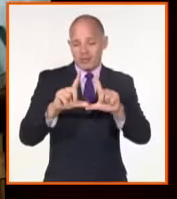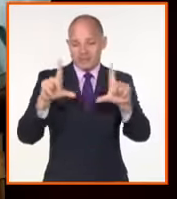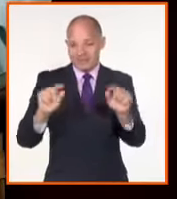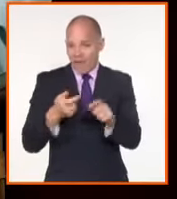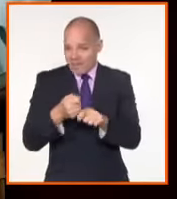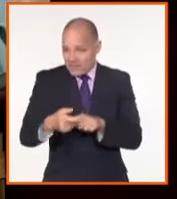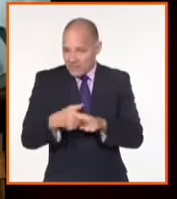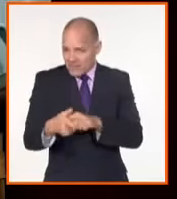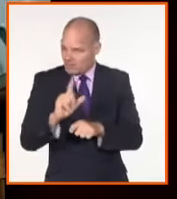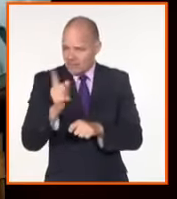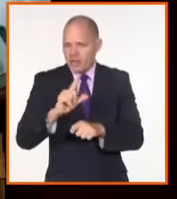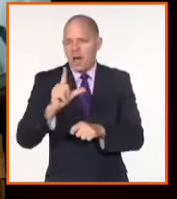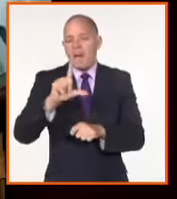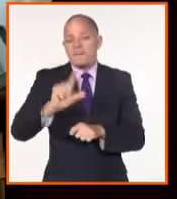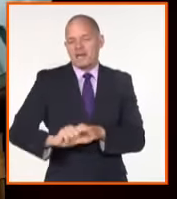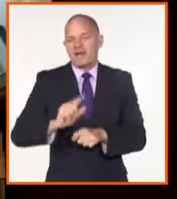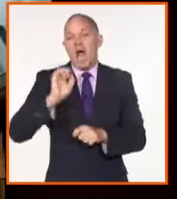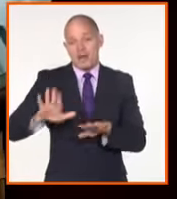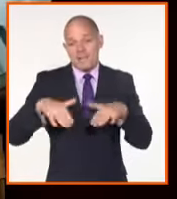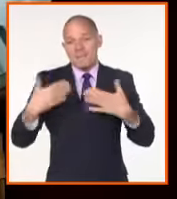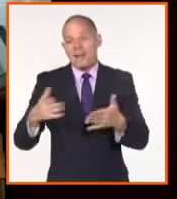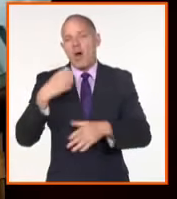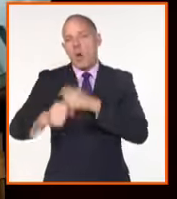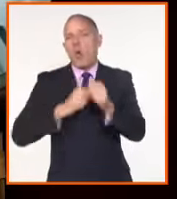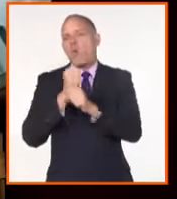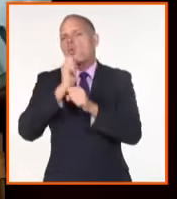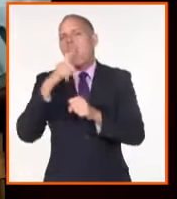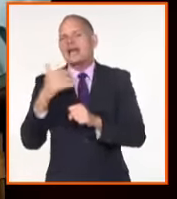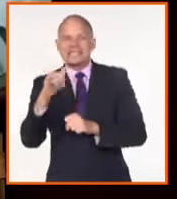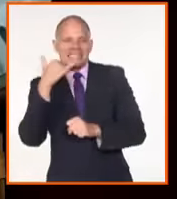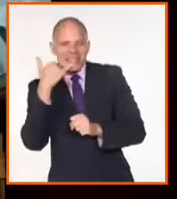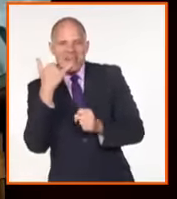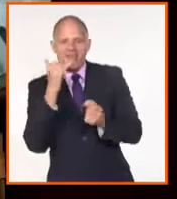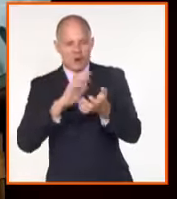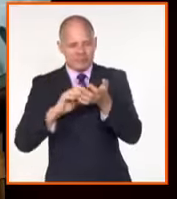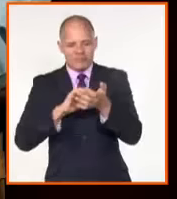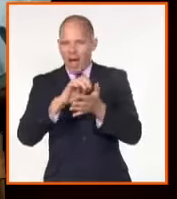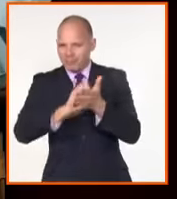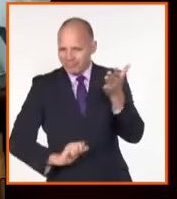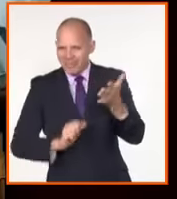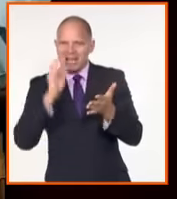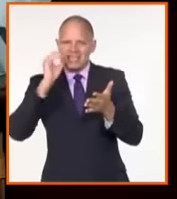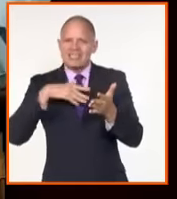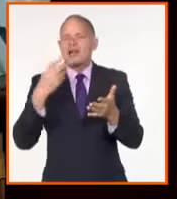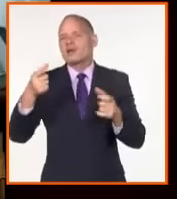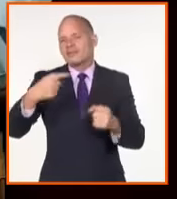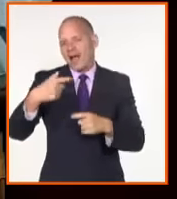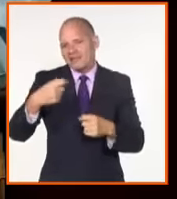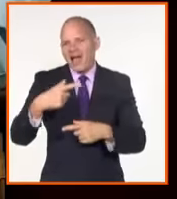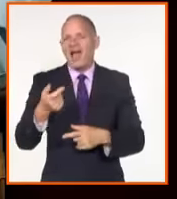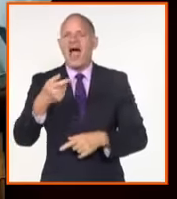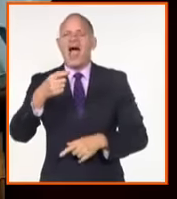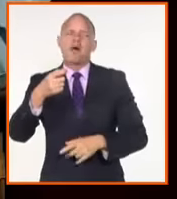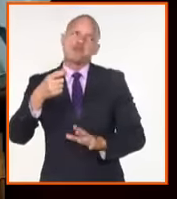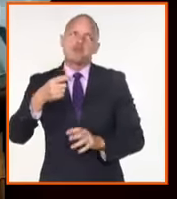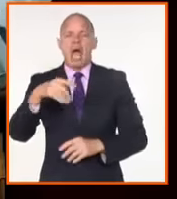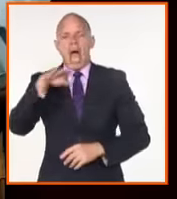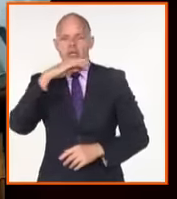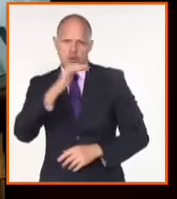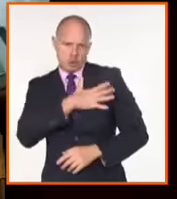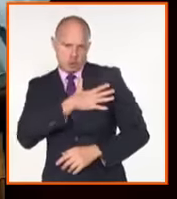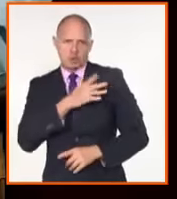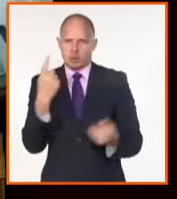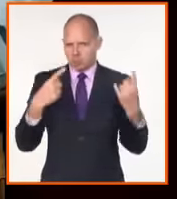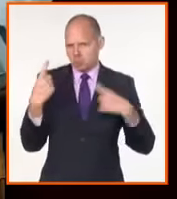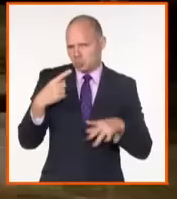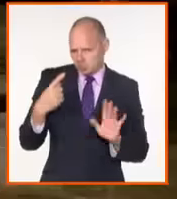comercio electrónico. Hemos hablado de las MIPYMES, de cómo lograr adecuadas relaciones entre el sector